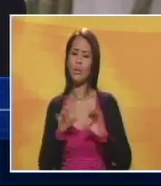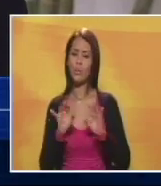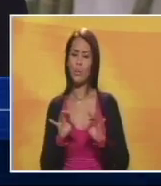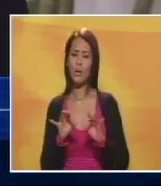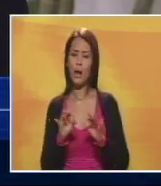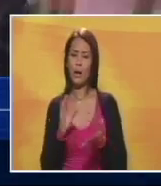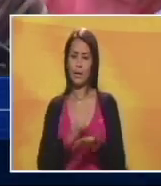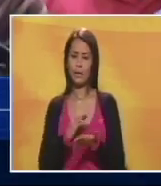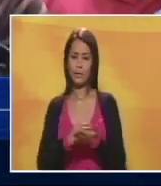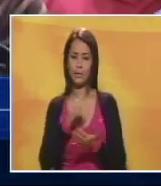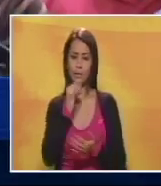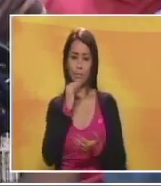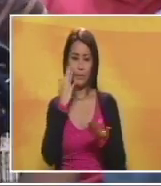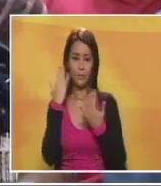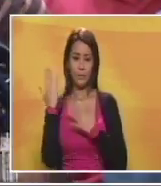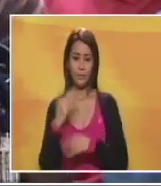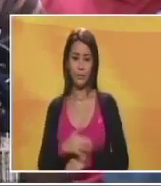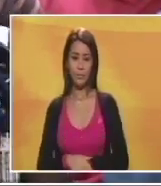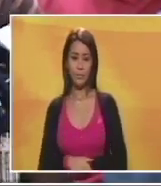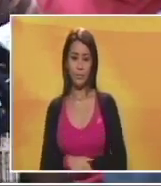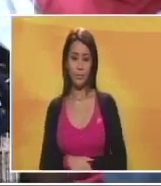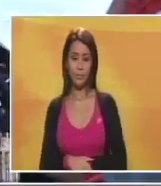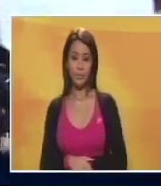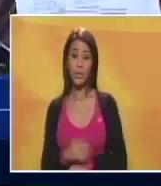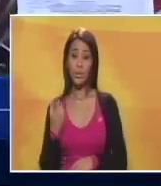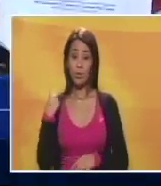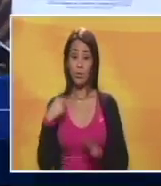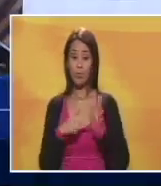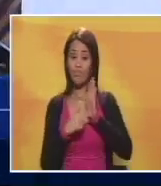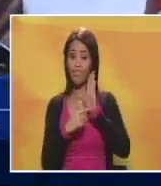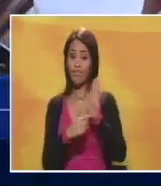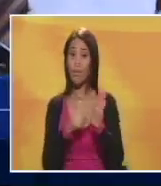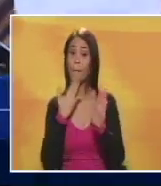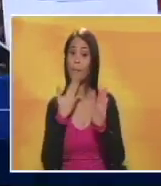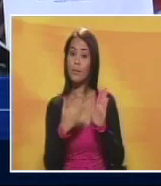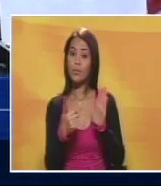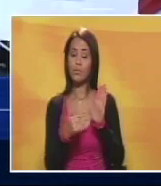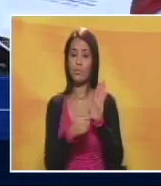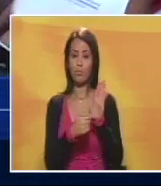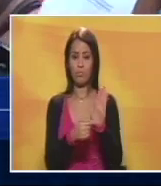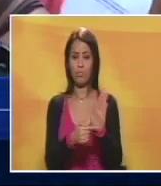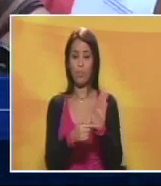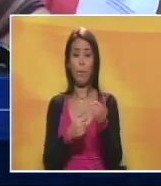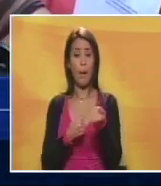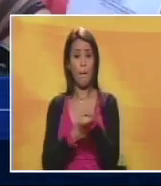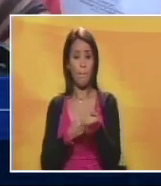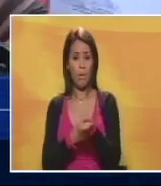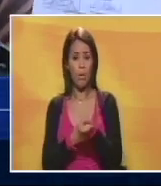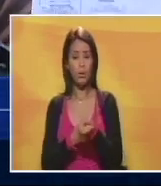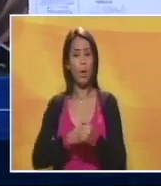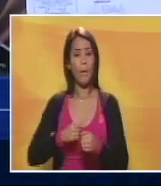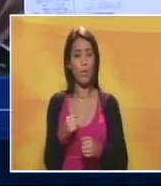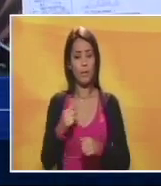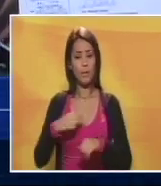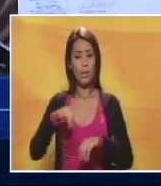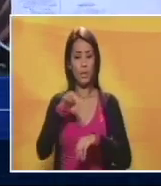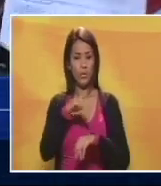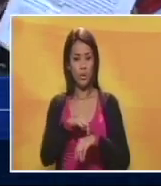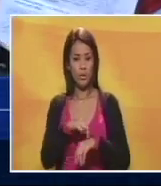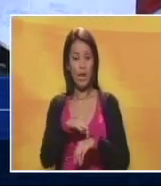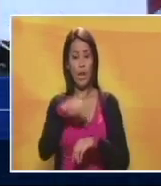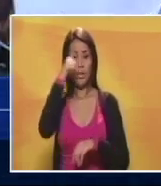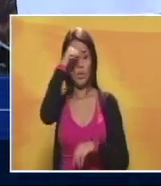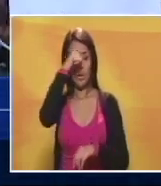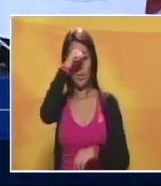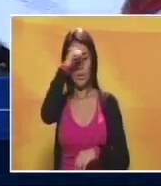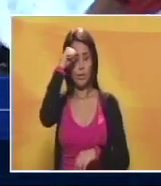en Katia. Esto dijo. Yo tengo aquí la solicitud que se hizo para el resguardo a Policía Nacional. Me reuní el día